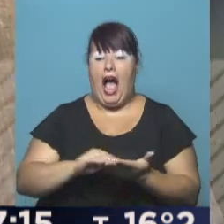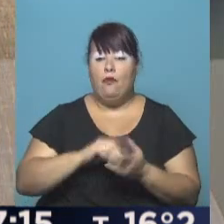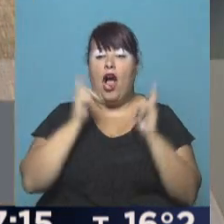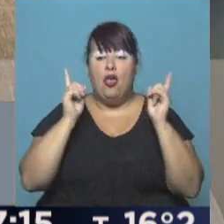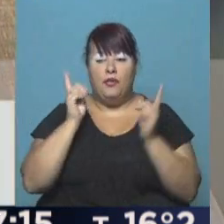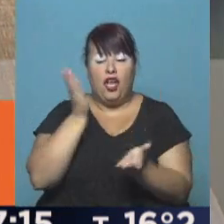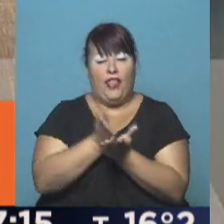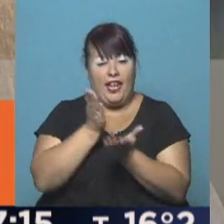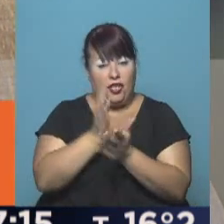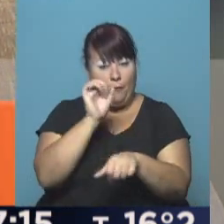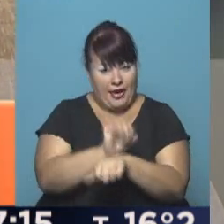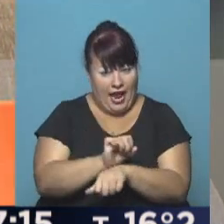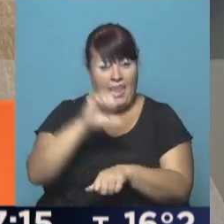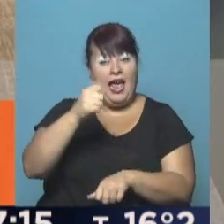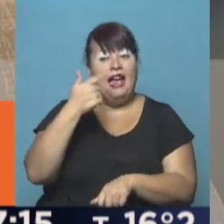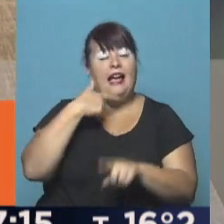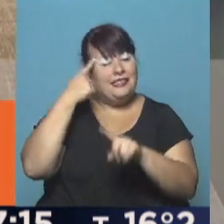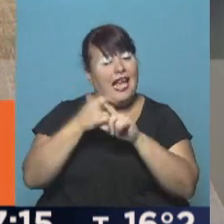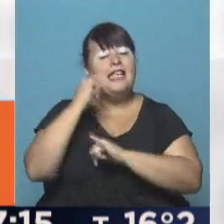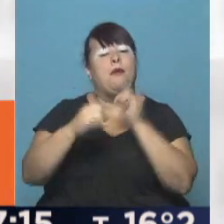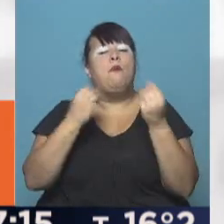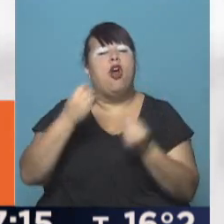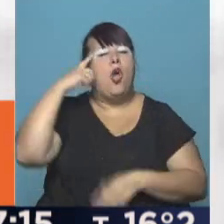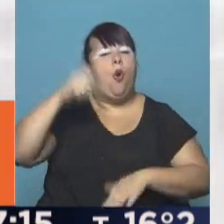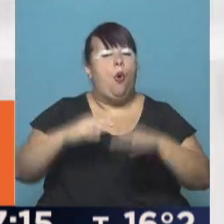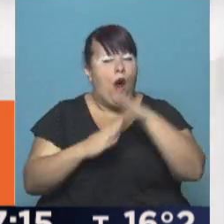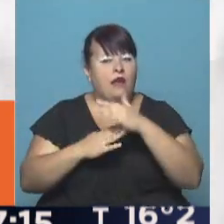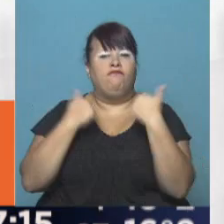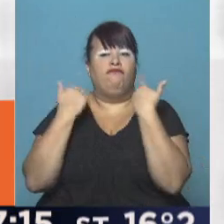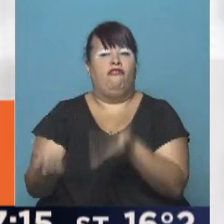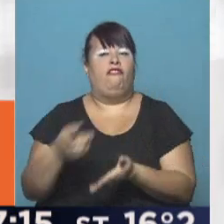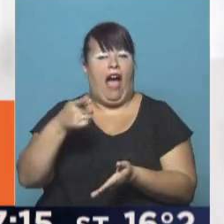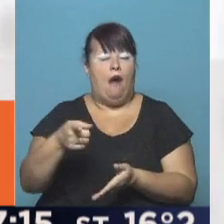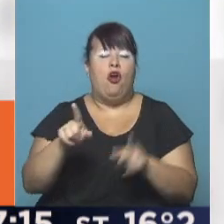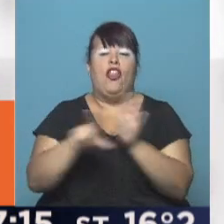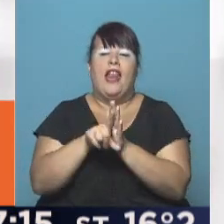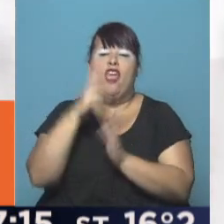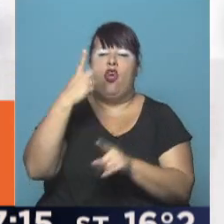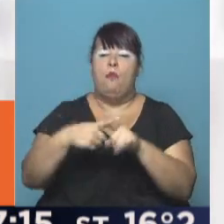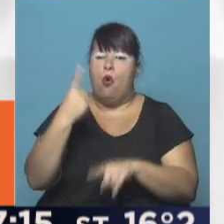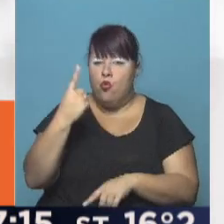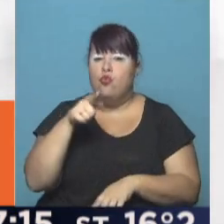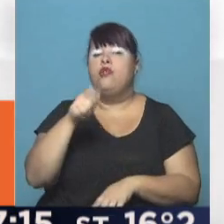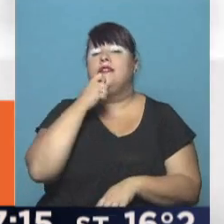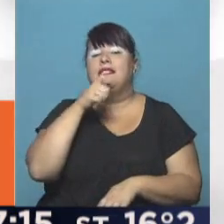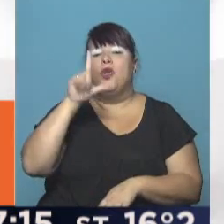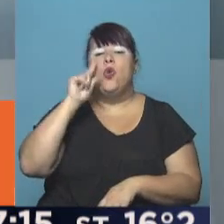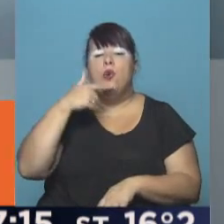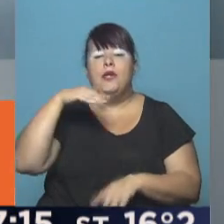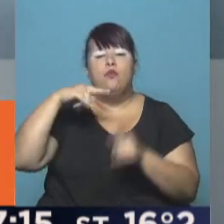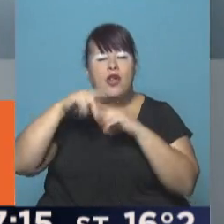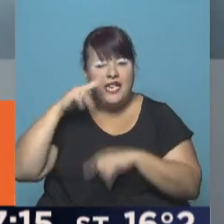de derecho penal francisco castex explicó por qué la corte suprema falló a favor de aplicar la ley del 2 x 1 en el caso de luis muíña